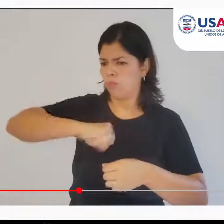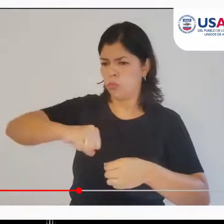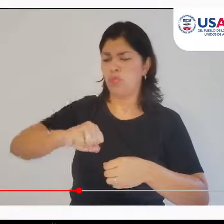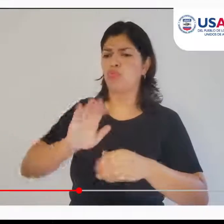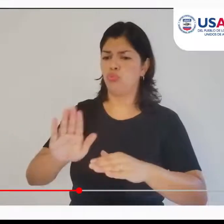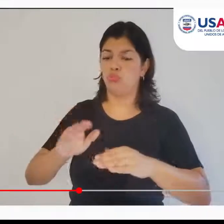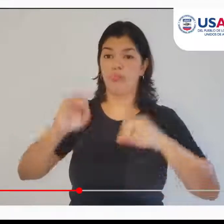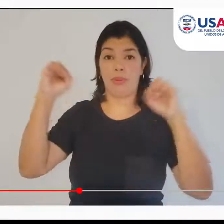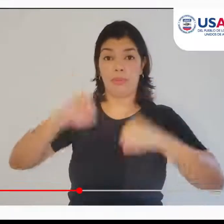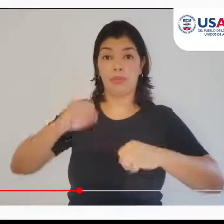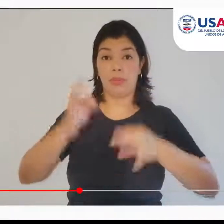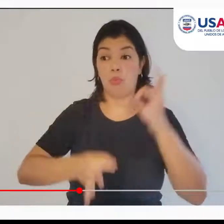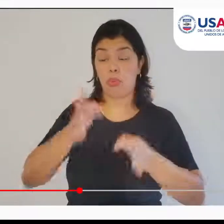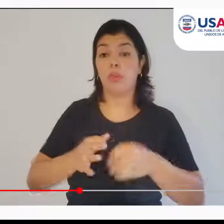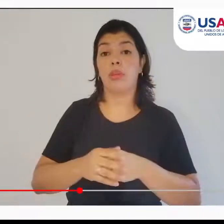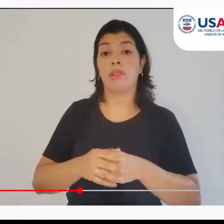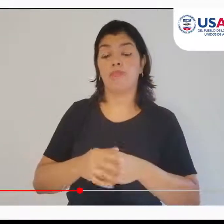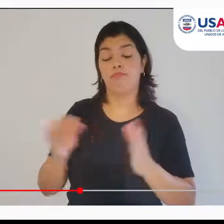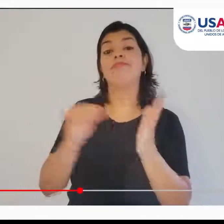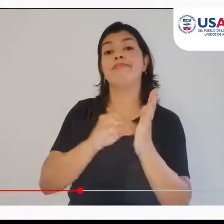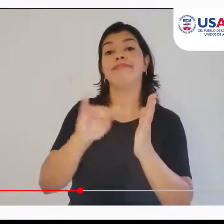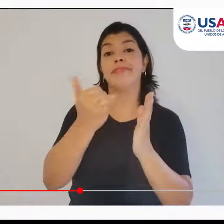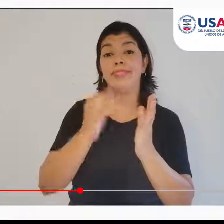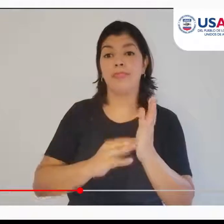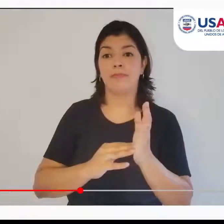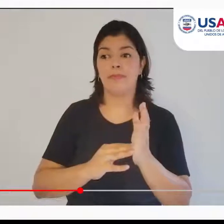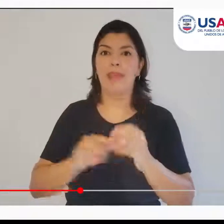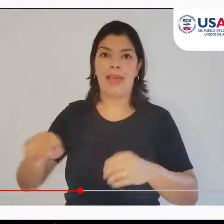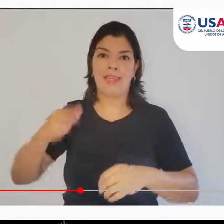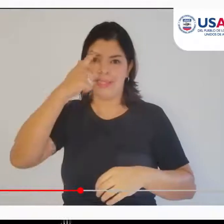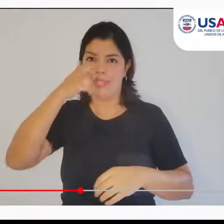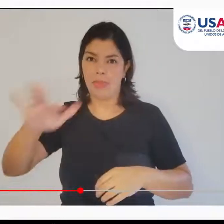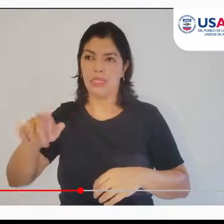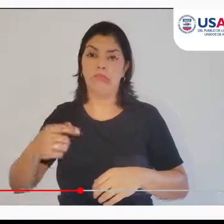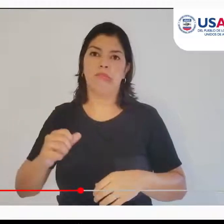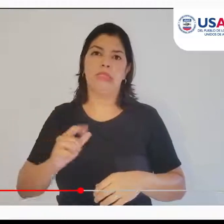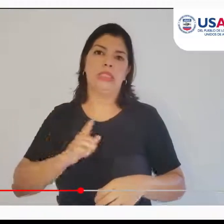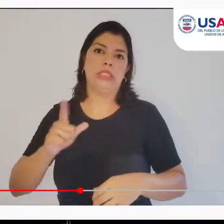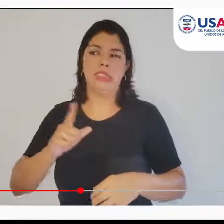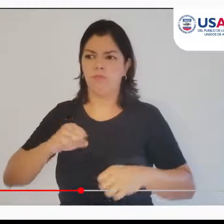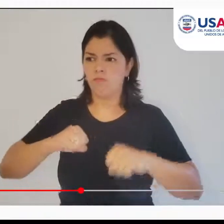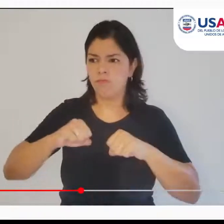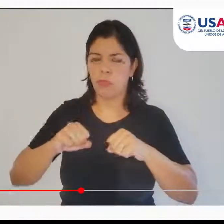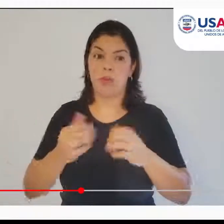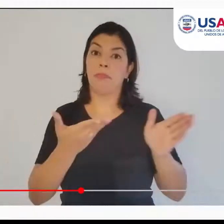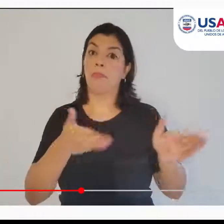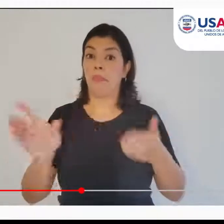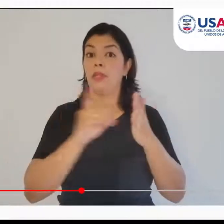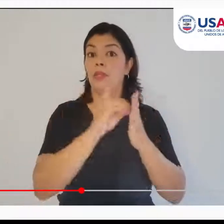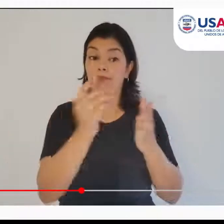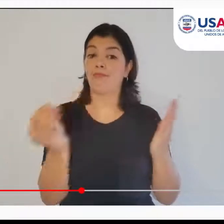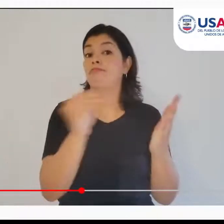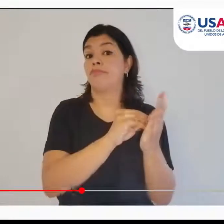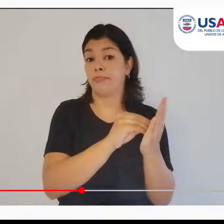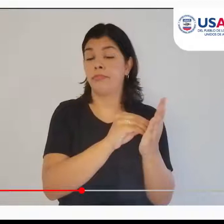pionero entre los que trabaja Sport Power para trabajar el tema de capacidad jurídica, teniendo en cuenta que lo ha plasmado en su plan de